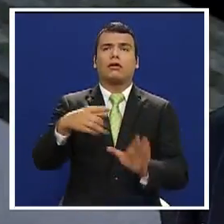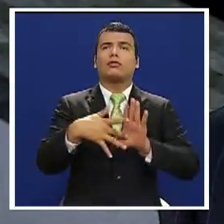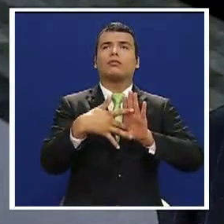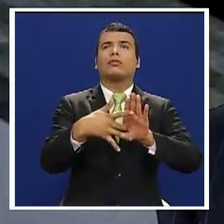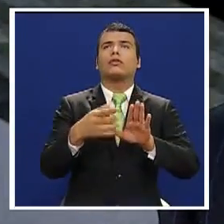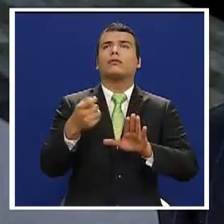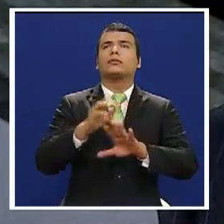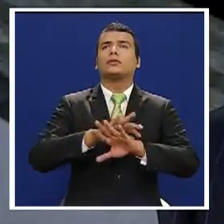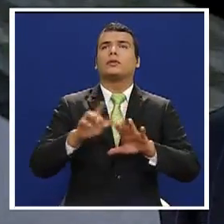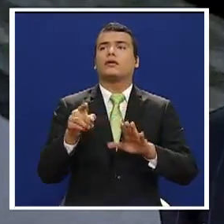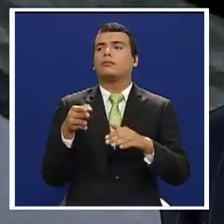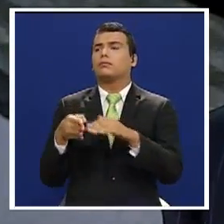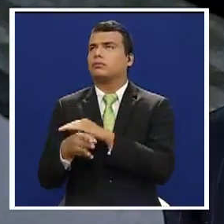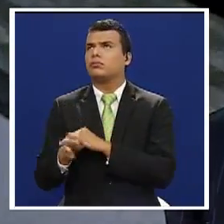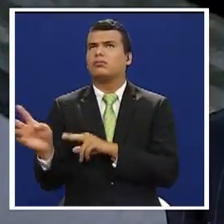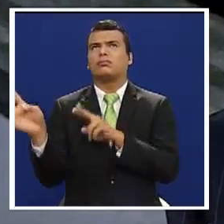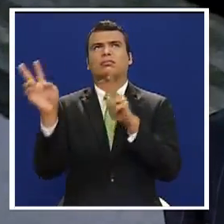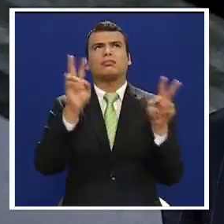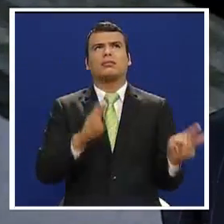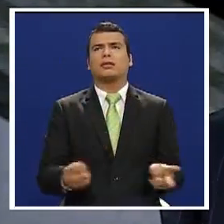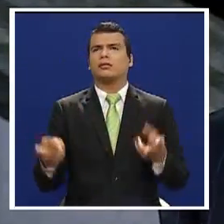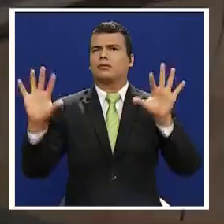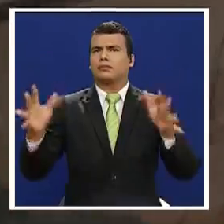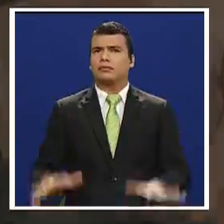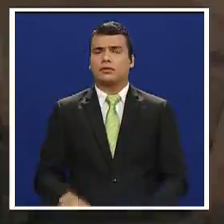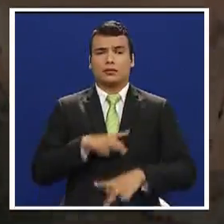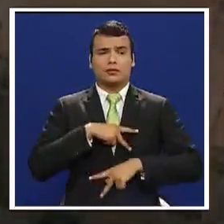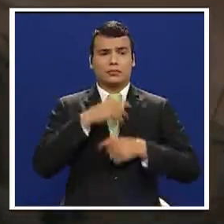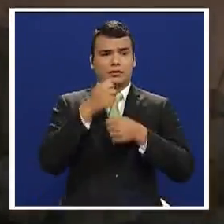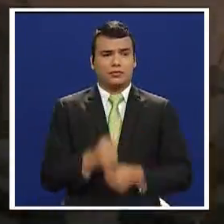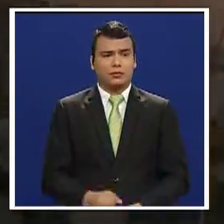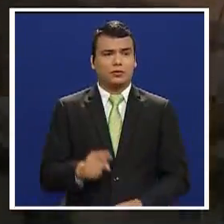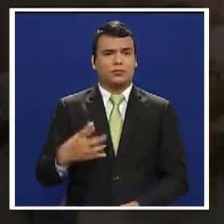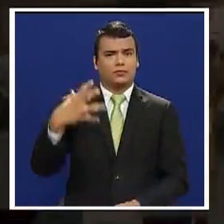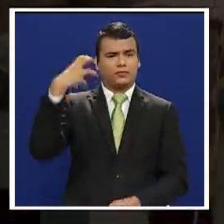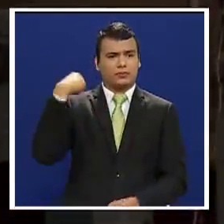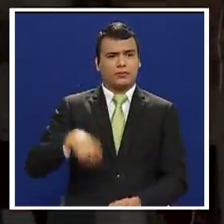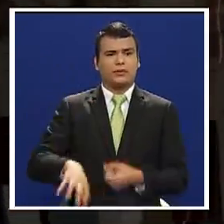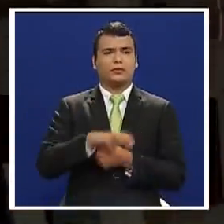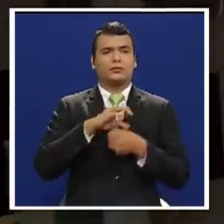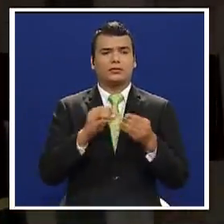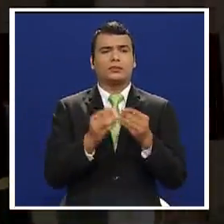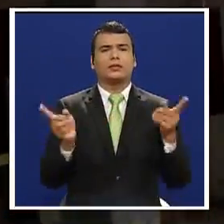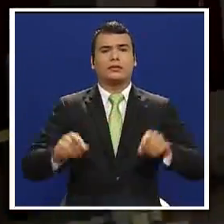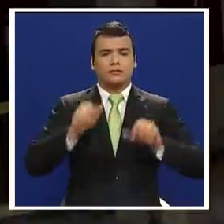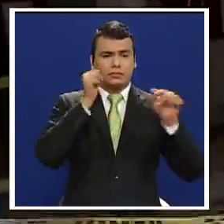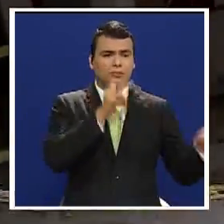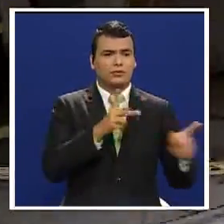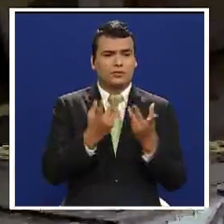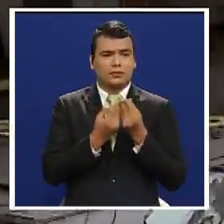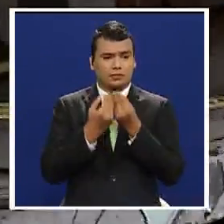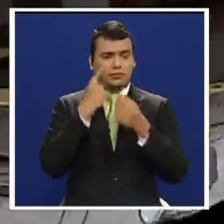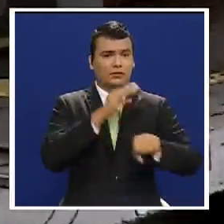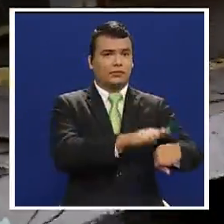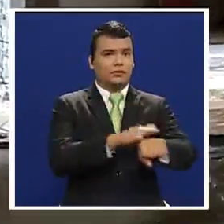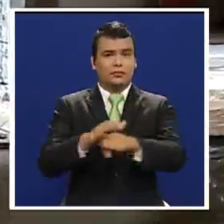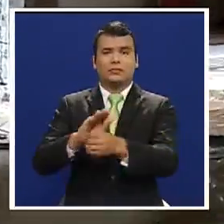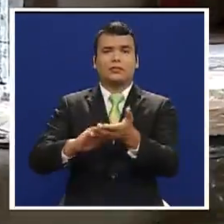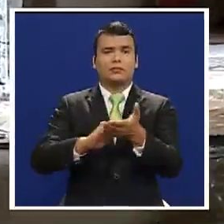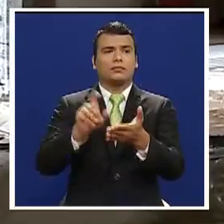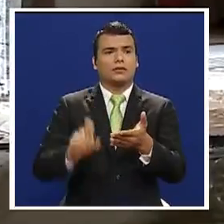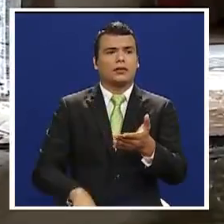o permitir la construcción de un activo que va a generar empleo? Pero otros concejales afirman que hay que proteger